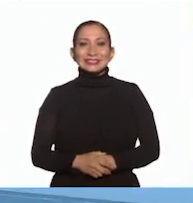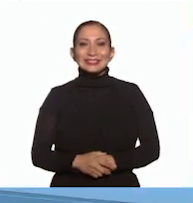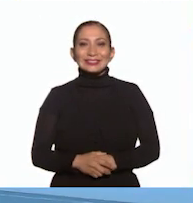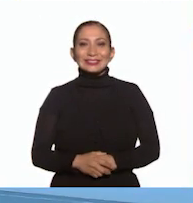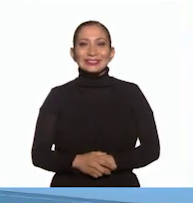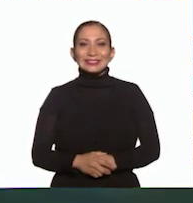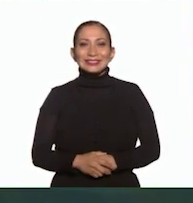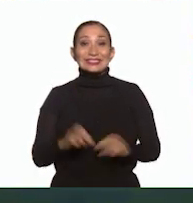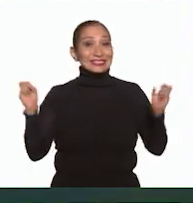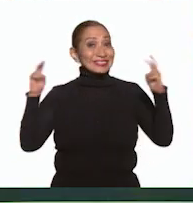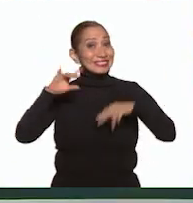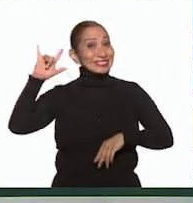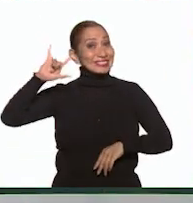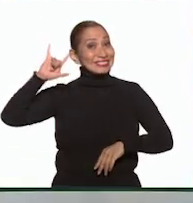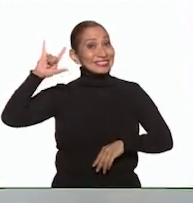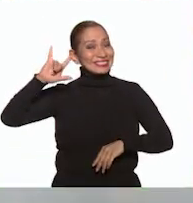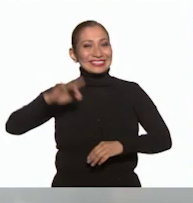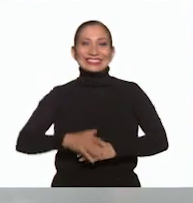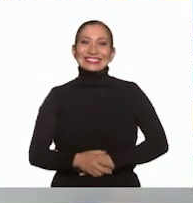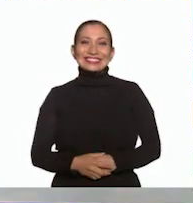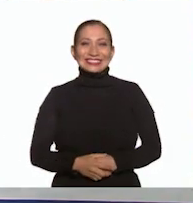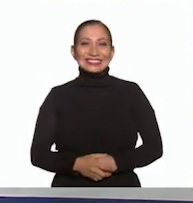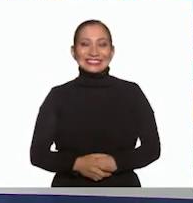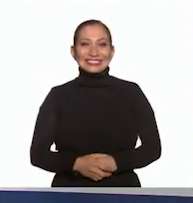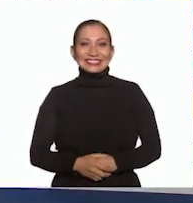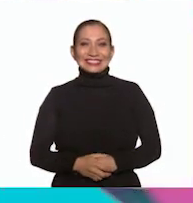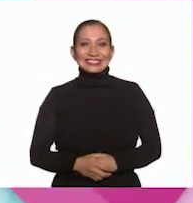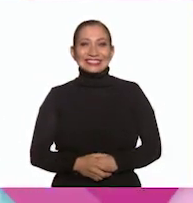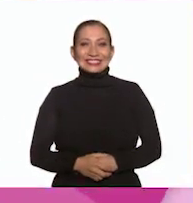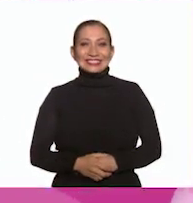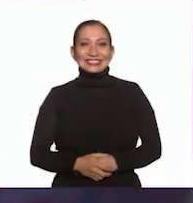aprendeencasa.sep.gov.mx. ¡Nos vemos!